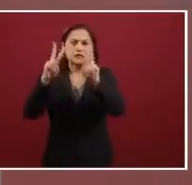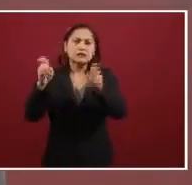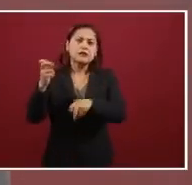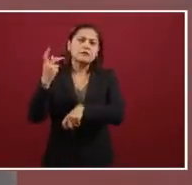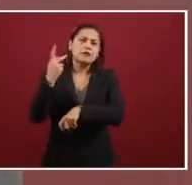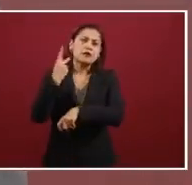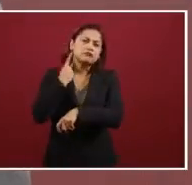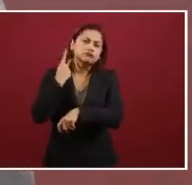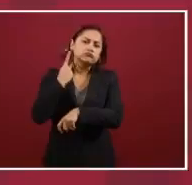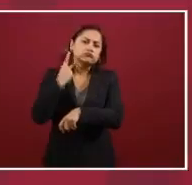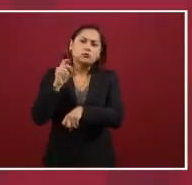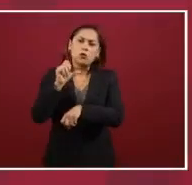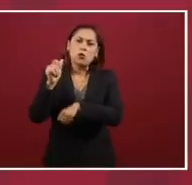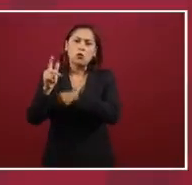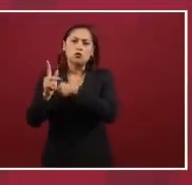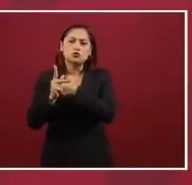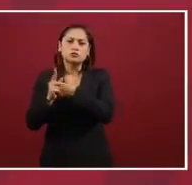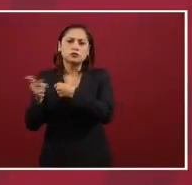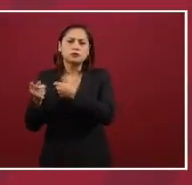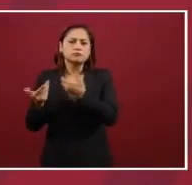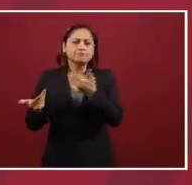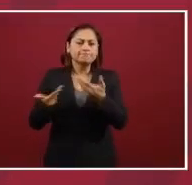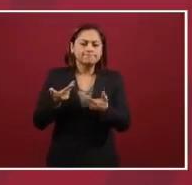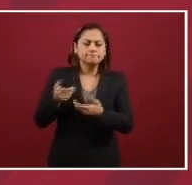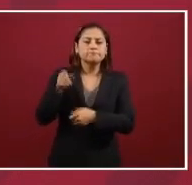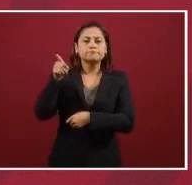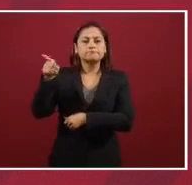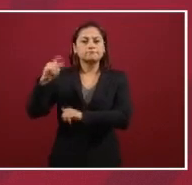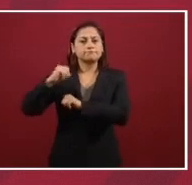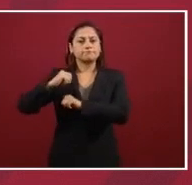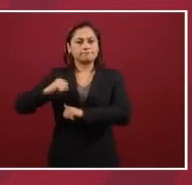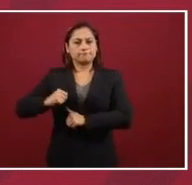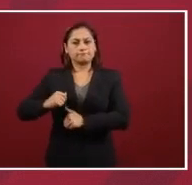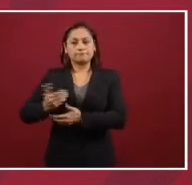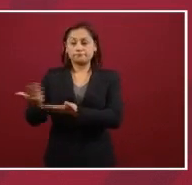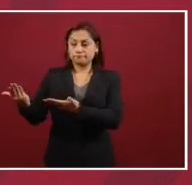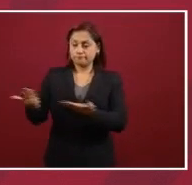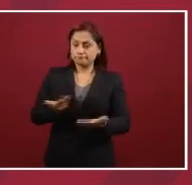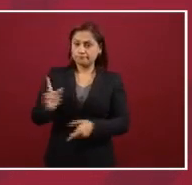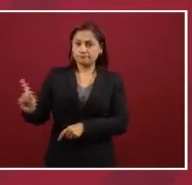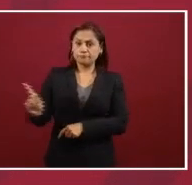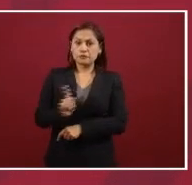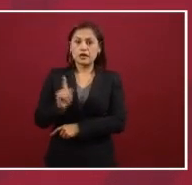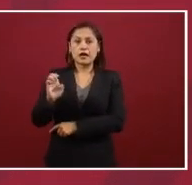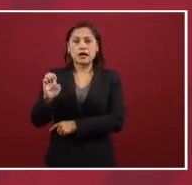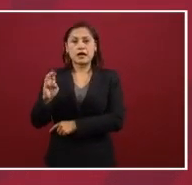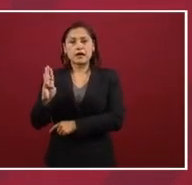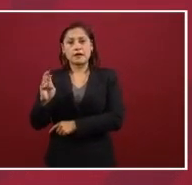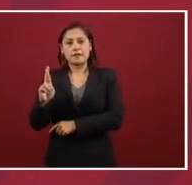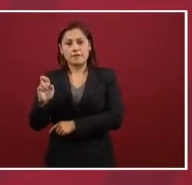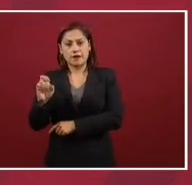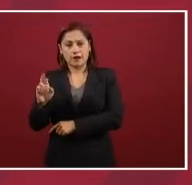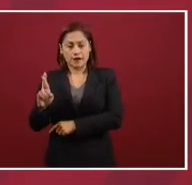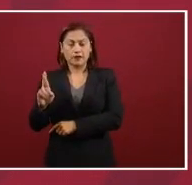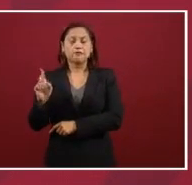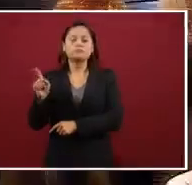damos la palabra a Marcelo Ebrard para que informe si